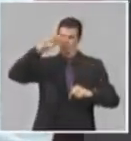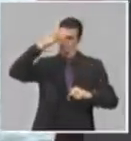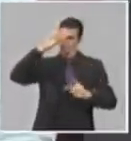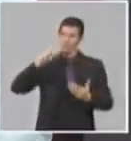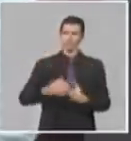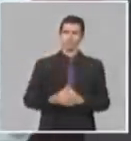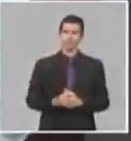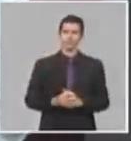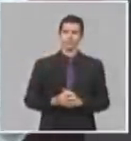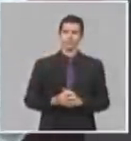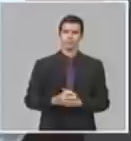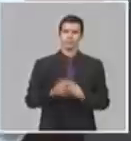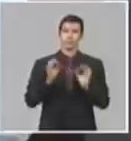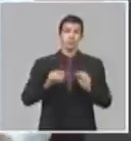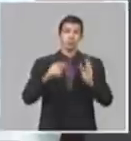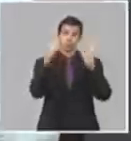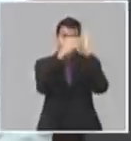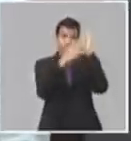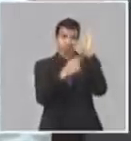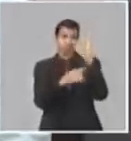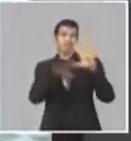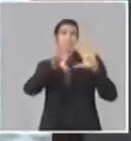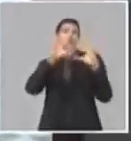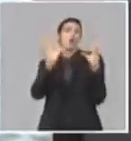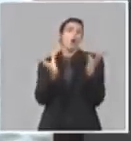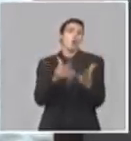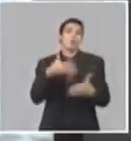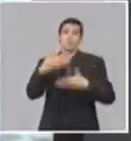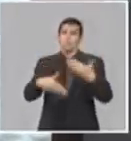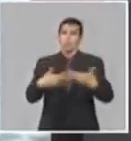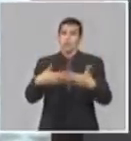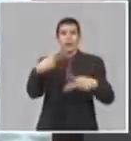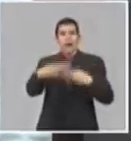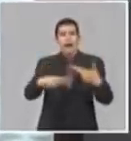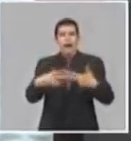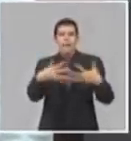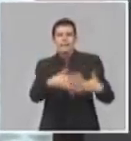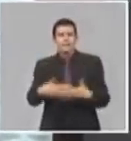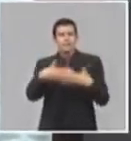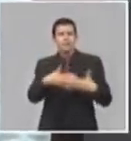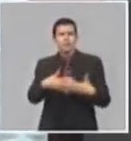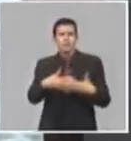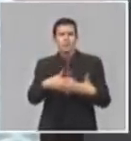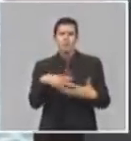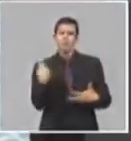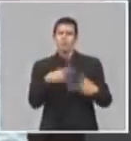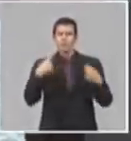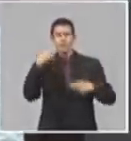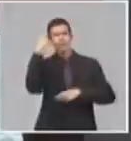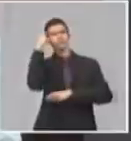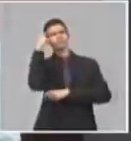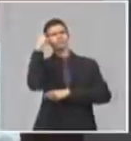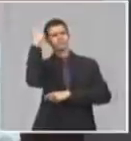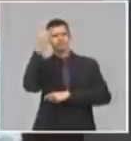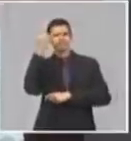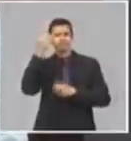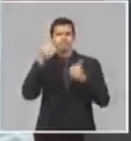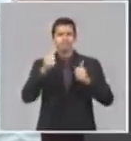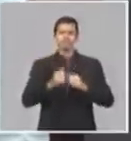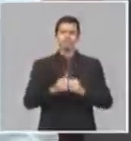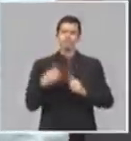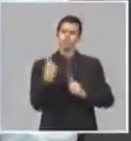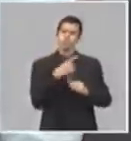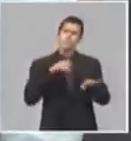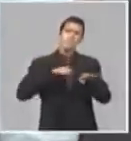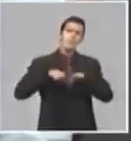donde la estrategia enemiga está demostrando ser atacarnos por varios frentes y disparar por todos los flancos